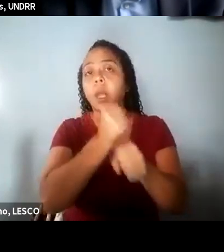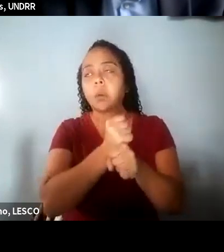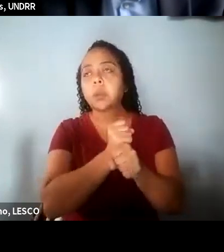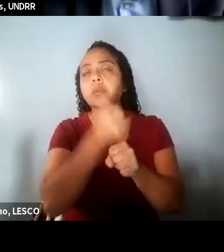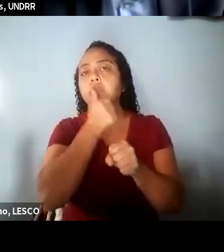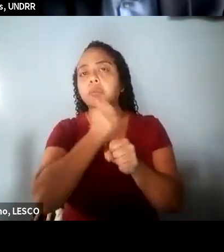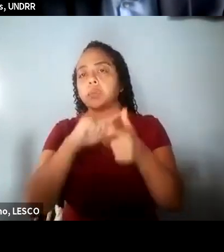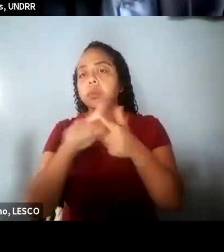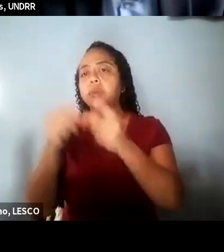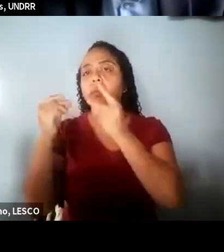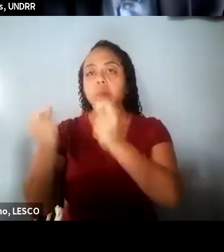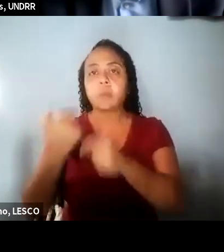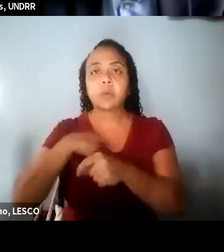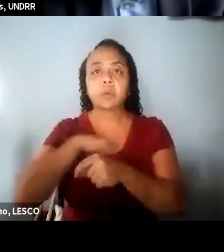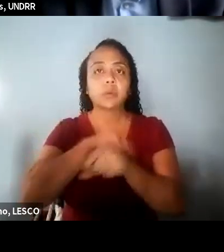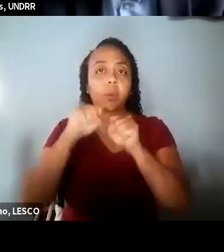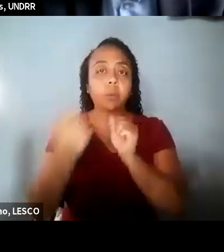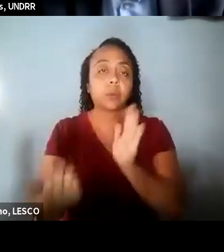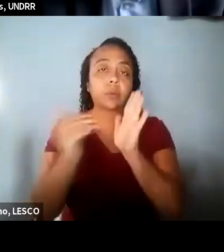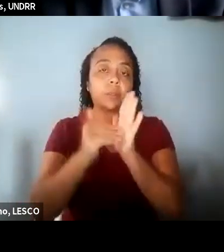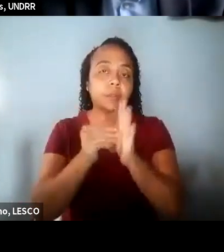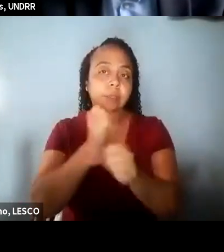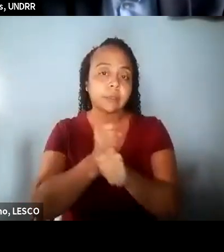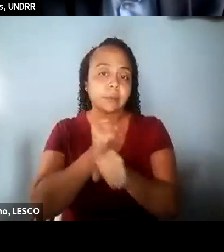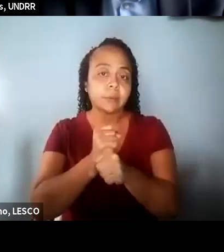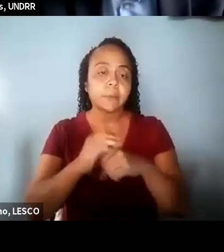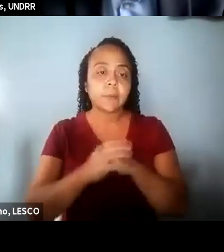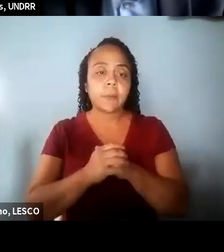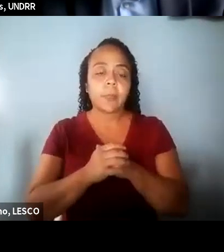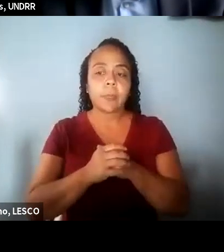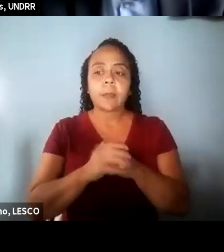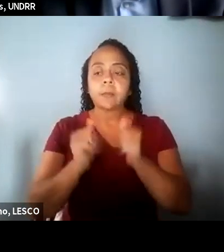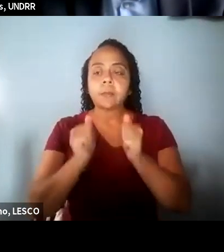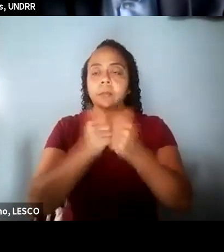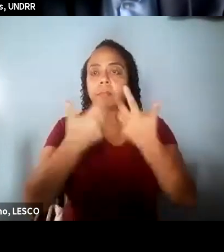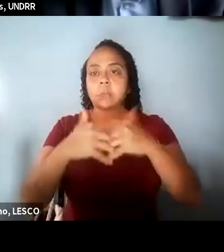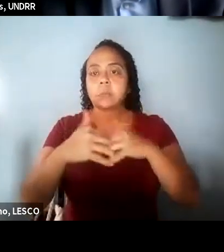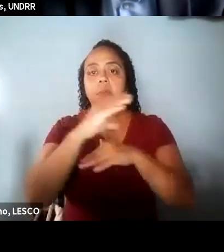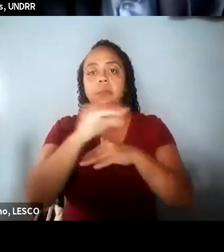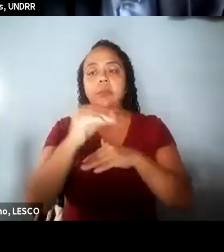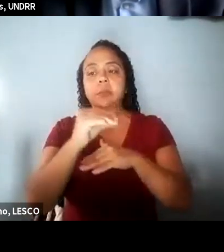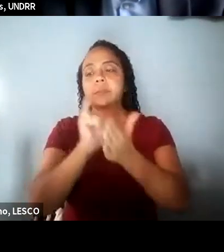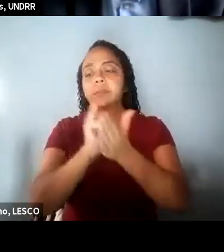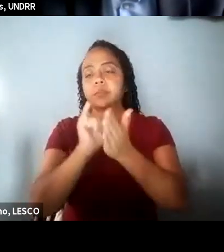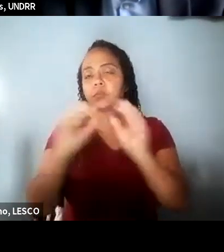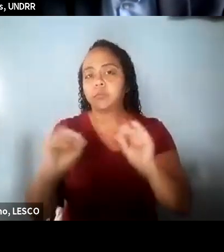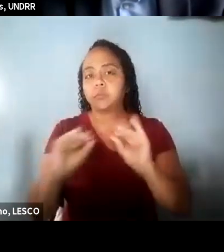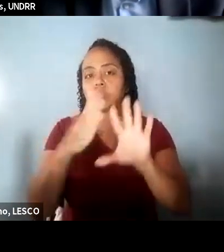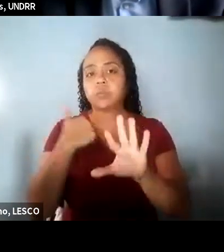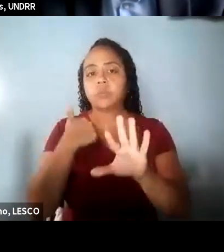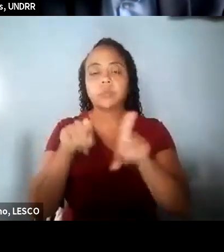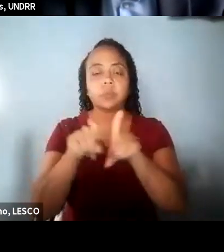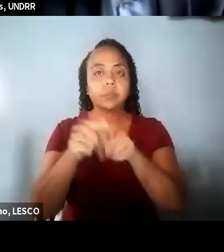rápidamente podemos reanudar operaciones con con las empresas y por esto por supuesto nos lleva también a los